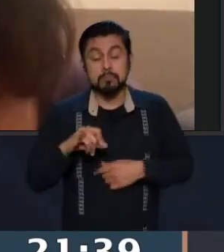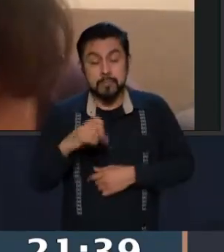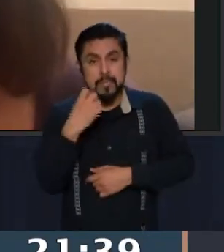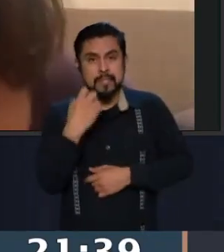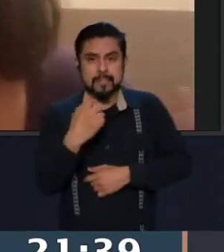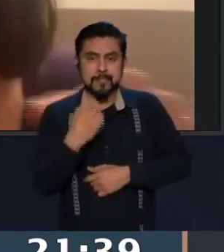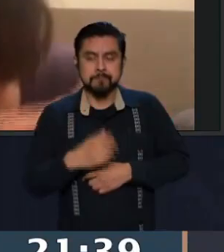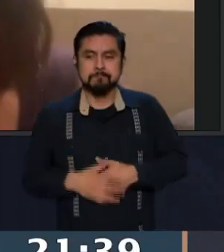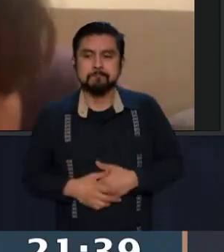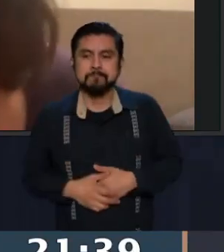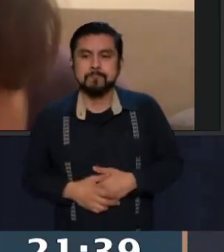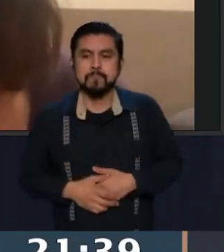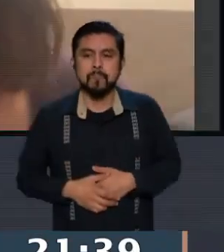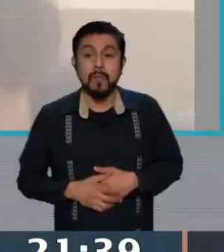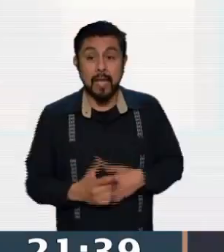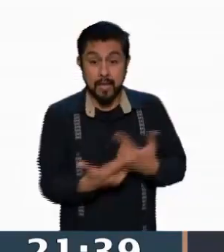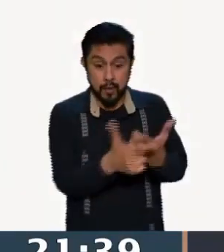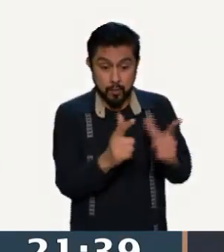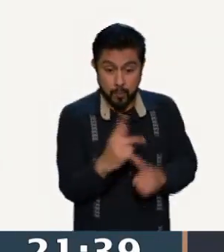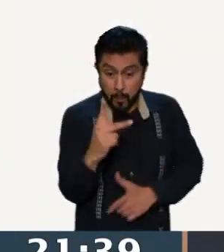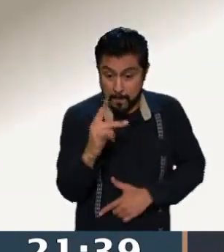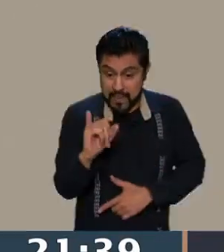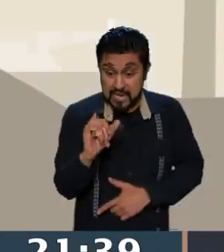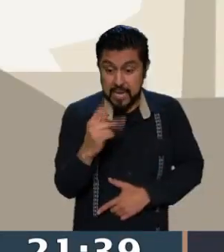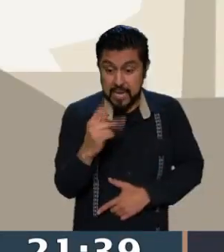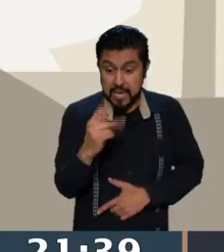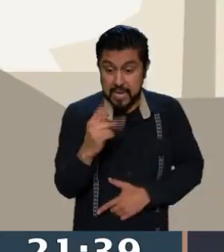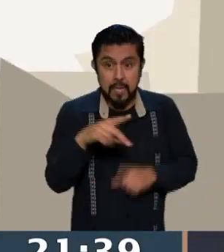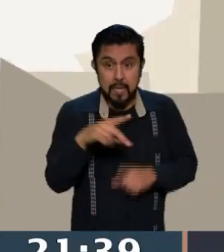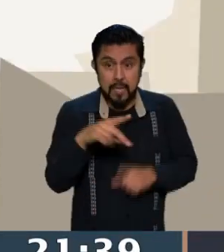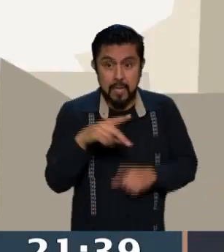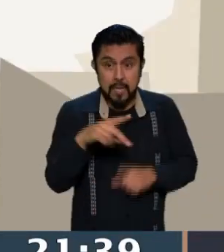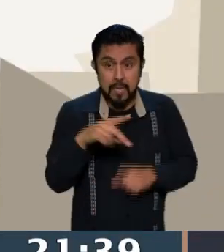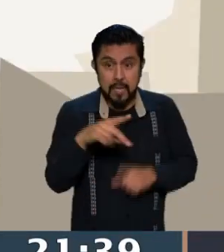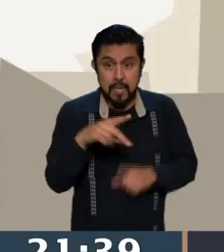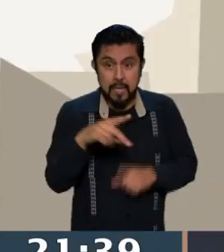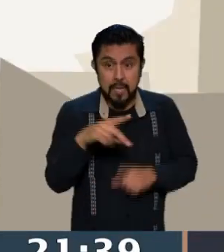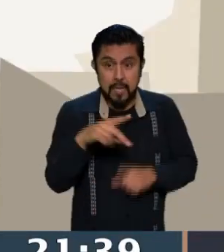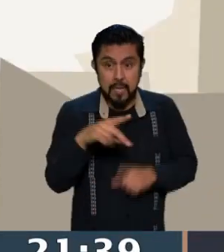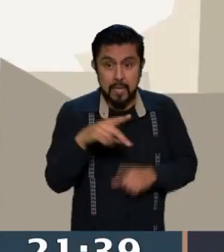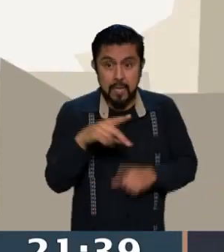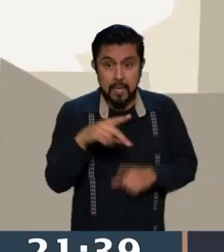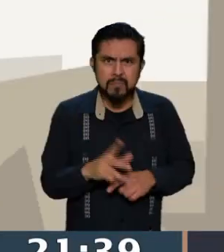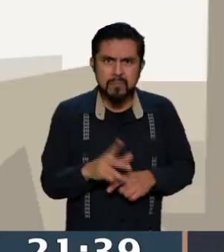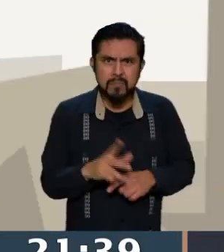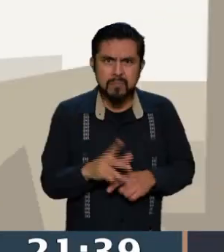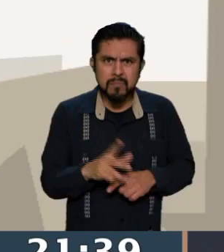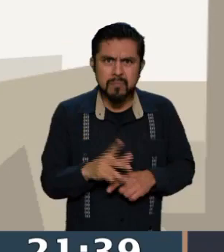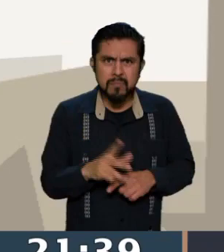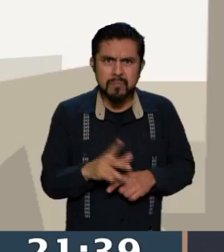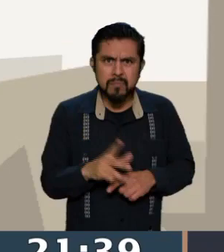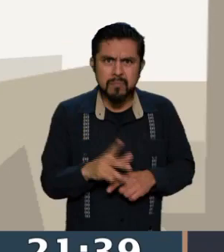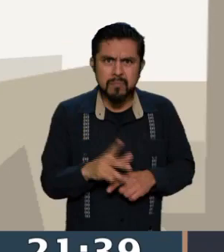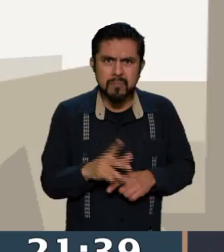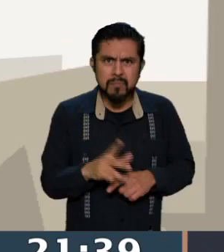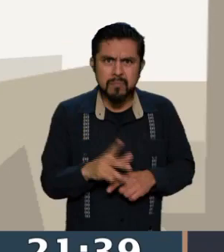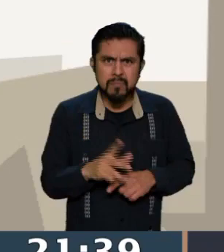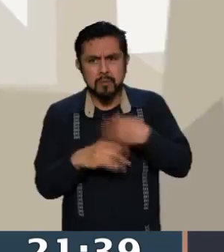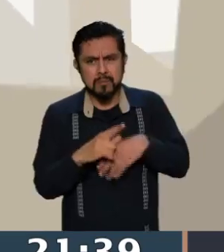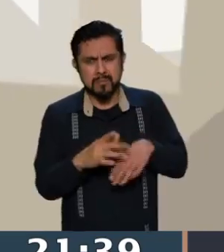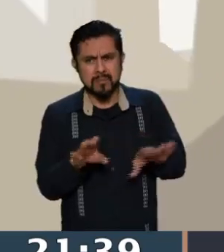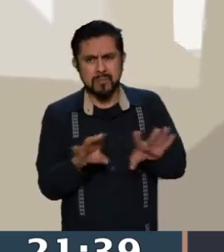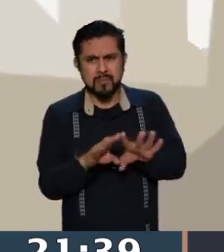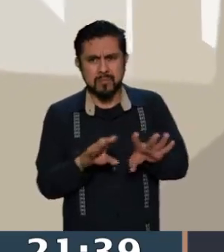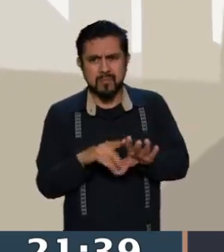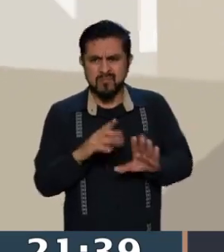momento. Y el PRIAN se negó a avanzar y los empresarios hicieron un cabildeo impresionante en contra de este tipo